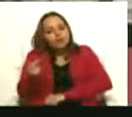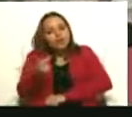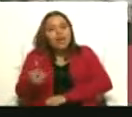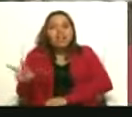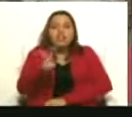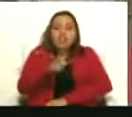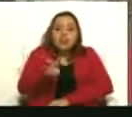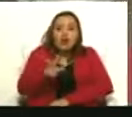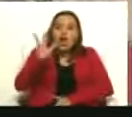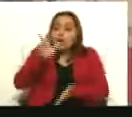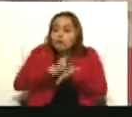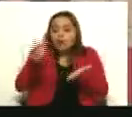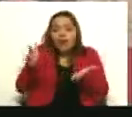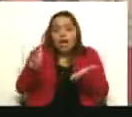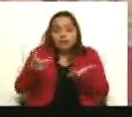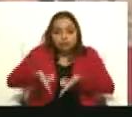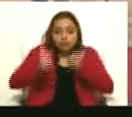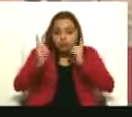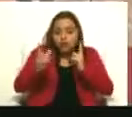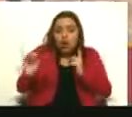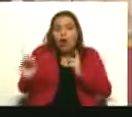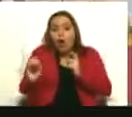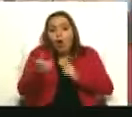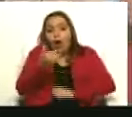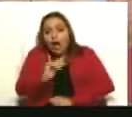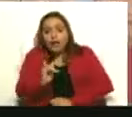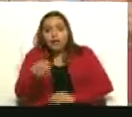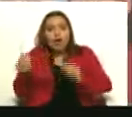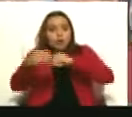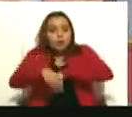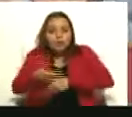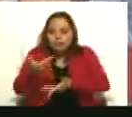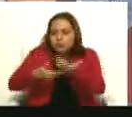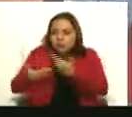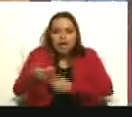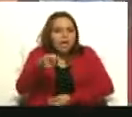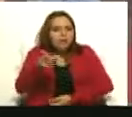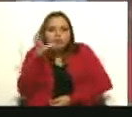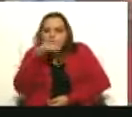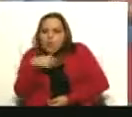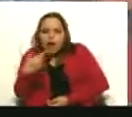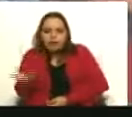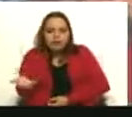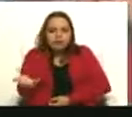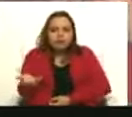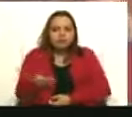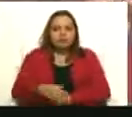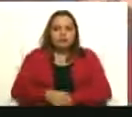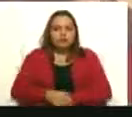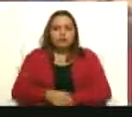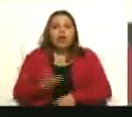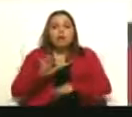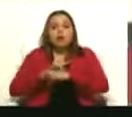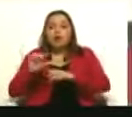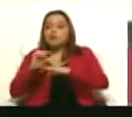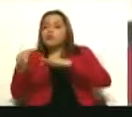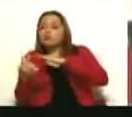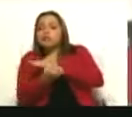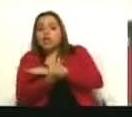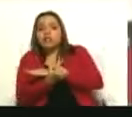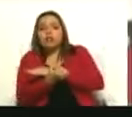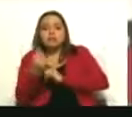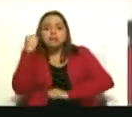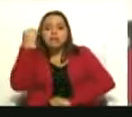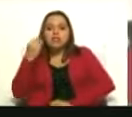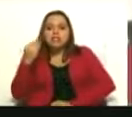Venezuela consintiera o que llegásemos a una negociación. Eso no existió, porque Guyana de alguna manera piensa